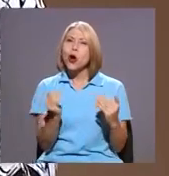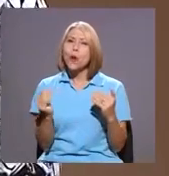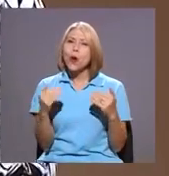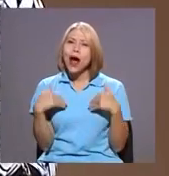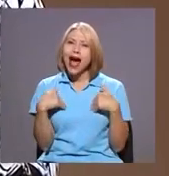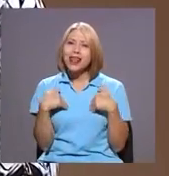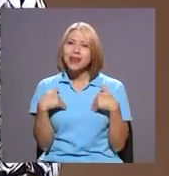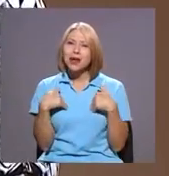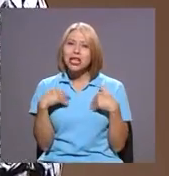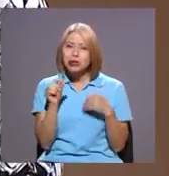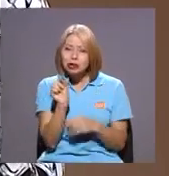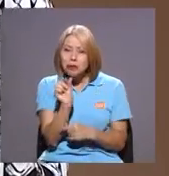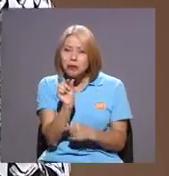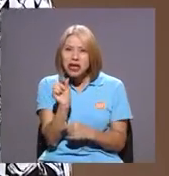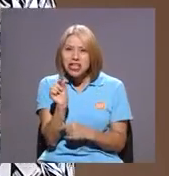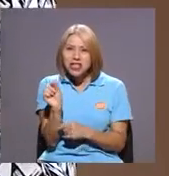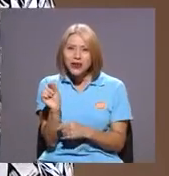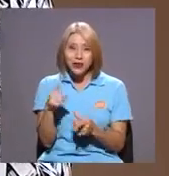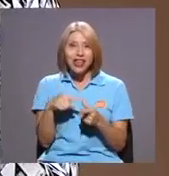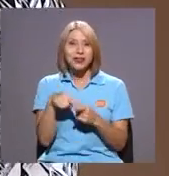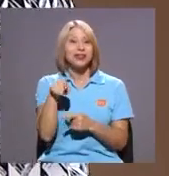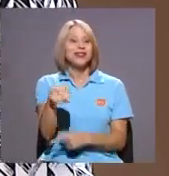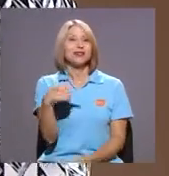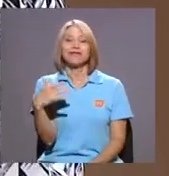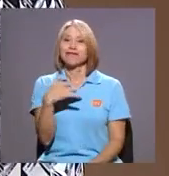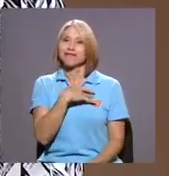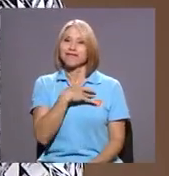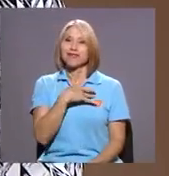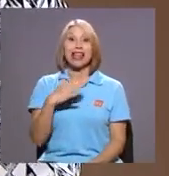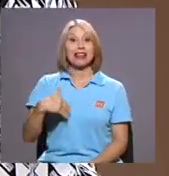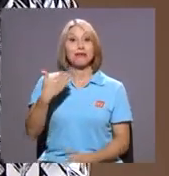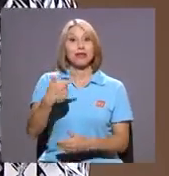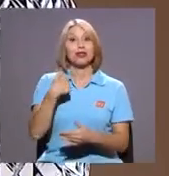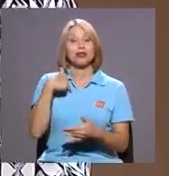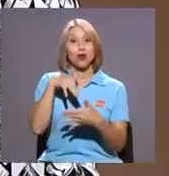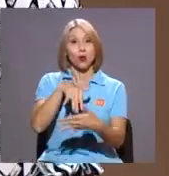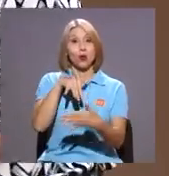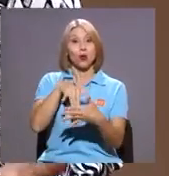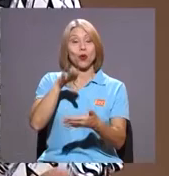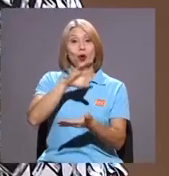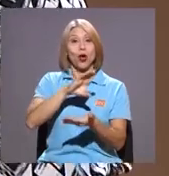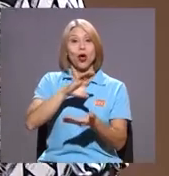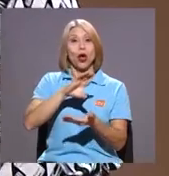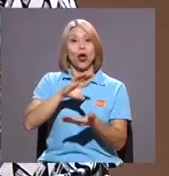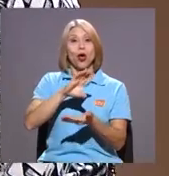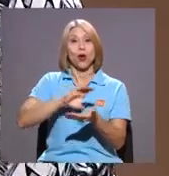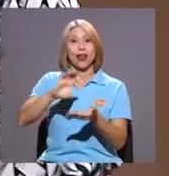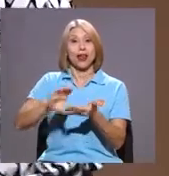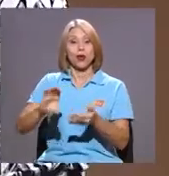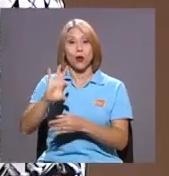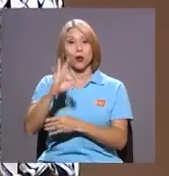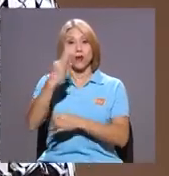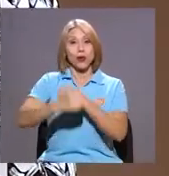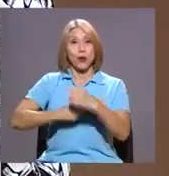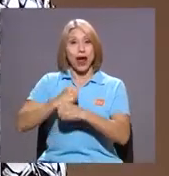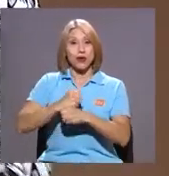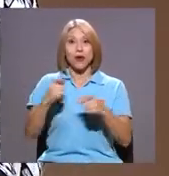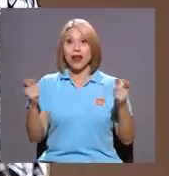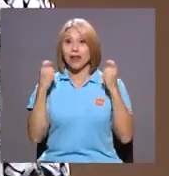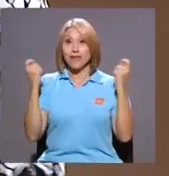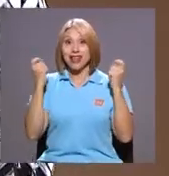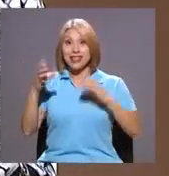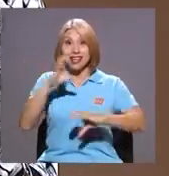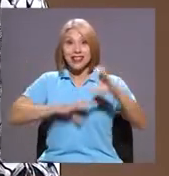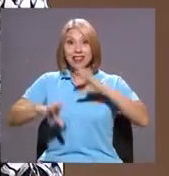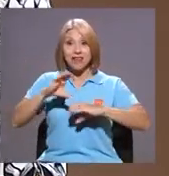pequeñito. Entonces, esa parte me fascinó. Y en noveno año, en la feria científica, esas ferias científicas que son importantísimas en el colegio y